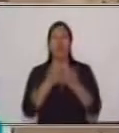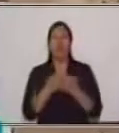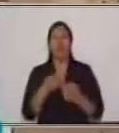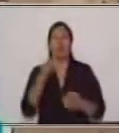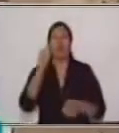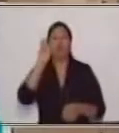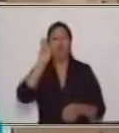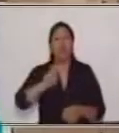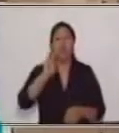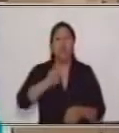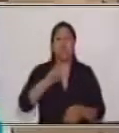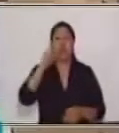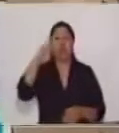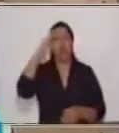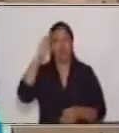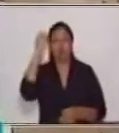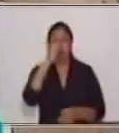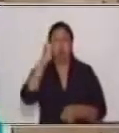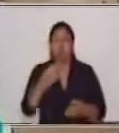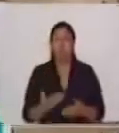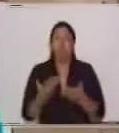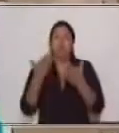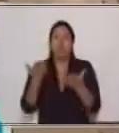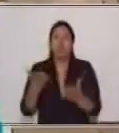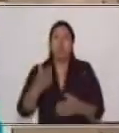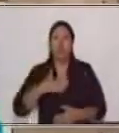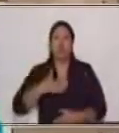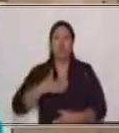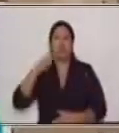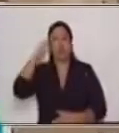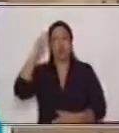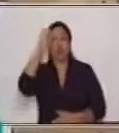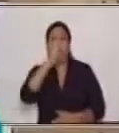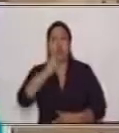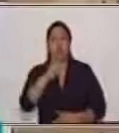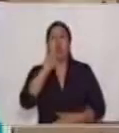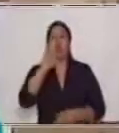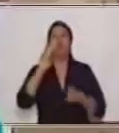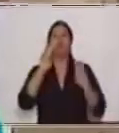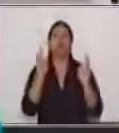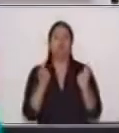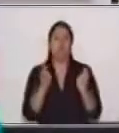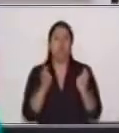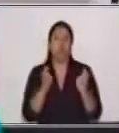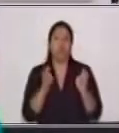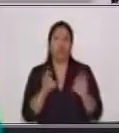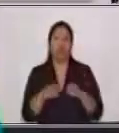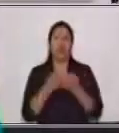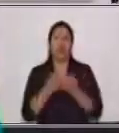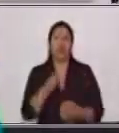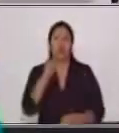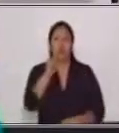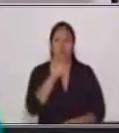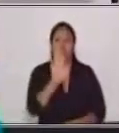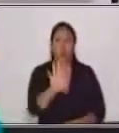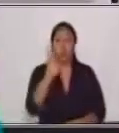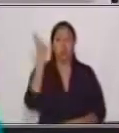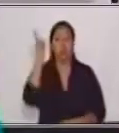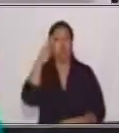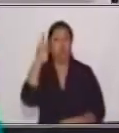opinión fundamentada sobre un tema. Para esto debemos recordar cuál es la